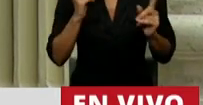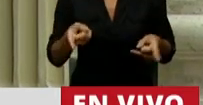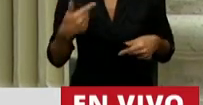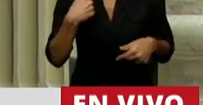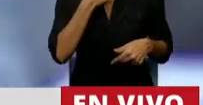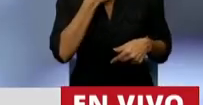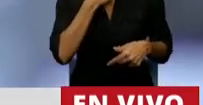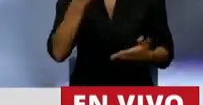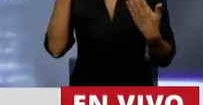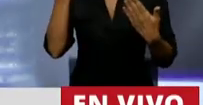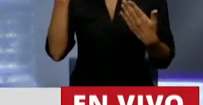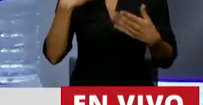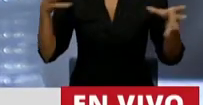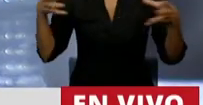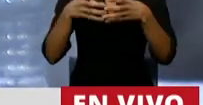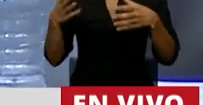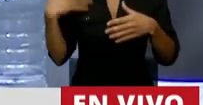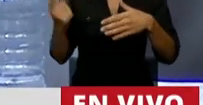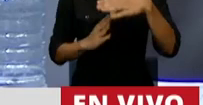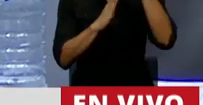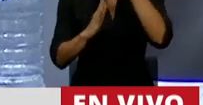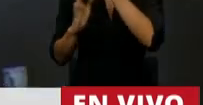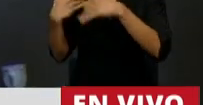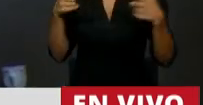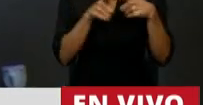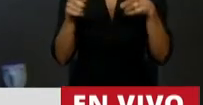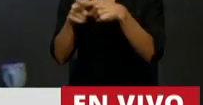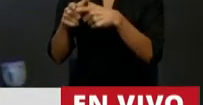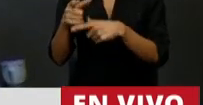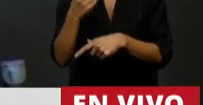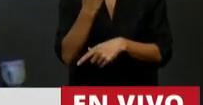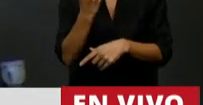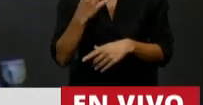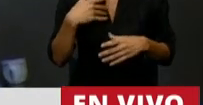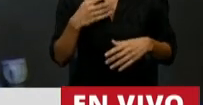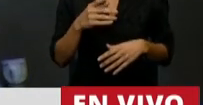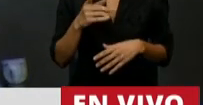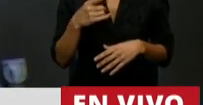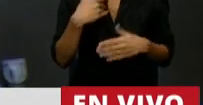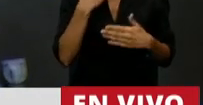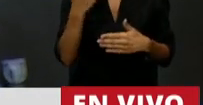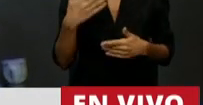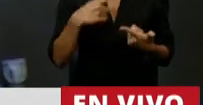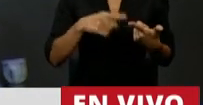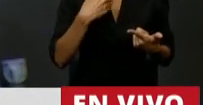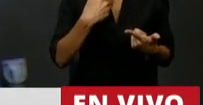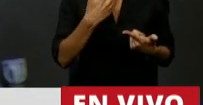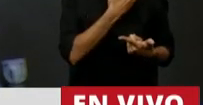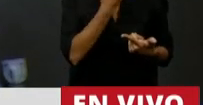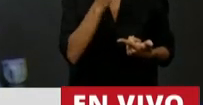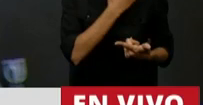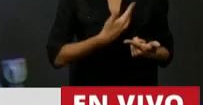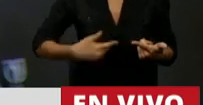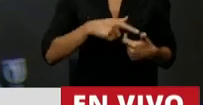felicitar a las autoridades de las cuatro comisiones, a nuestras vicepresidentas, a Silvia, a